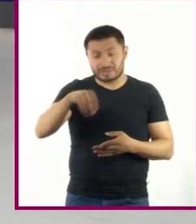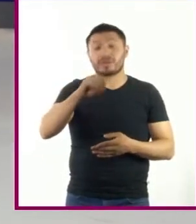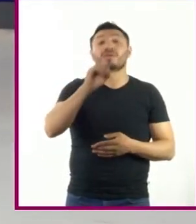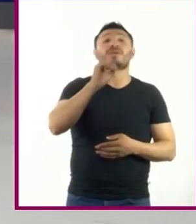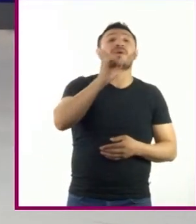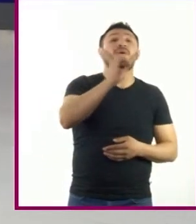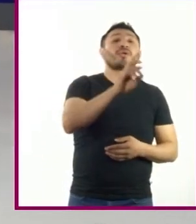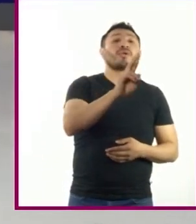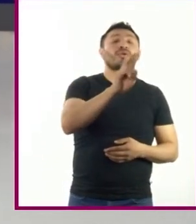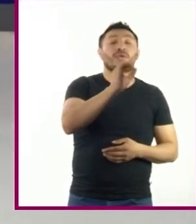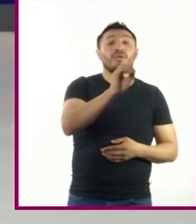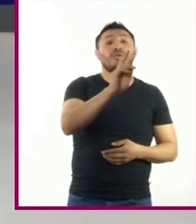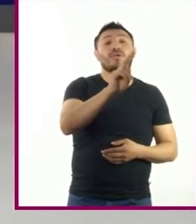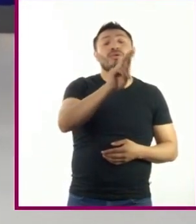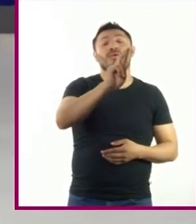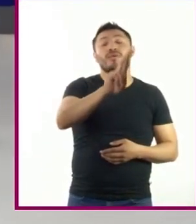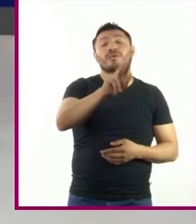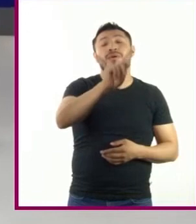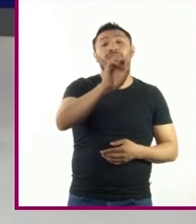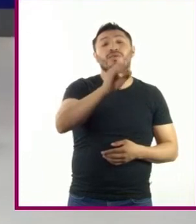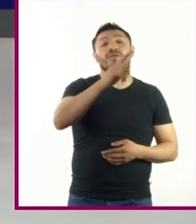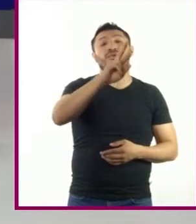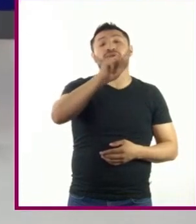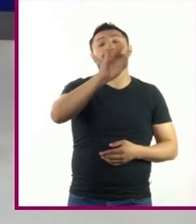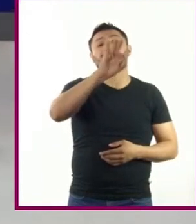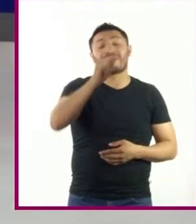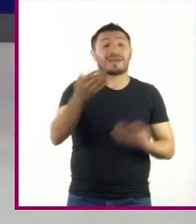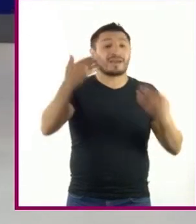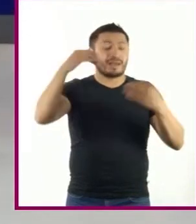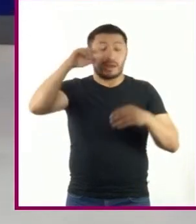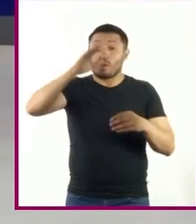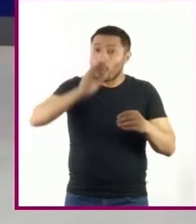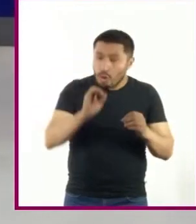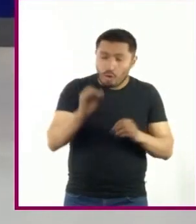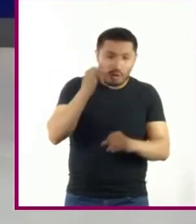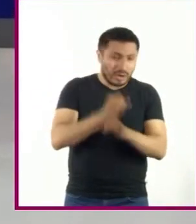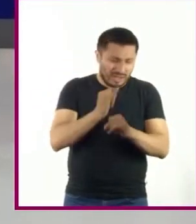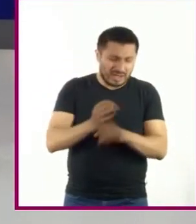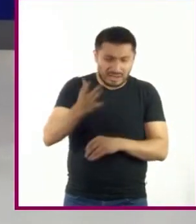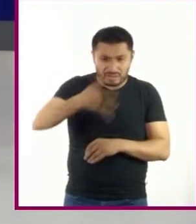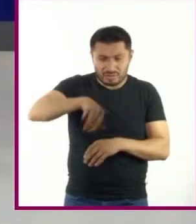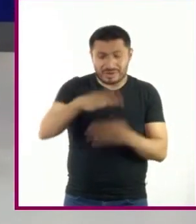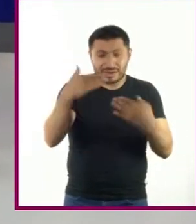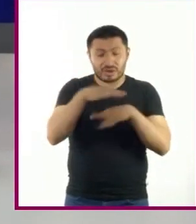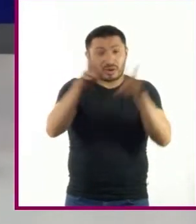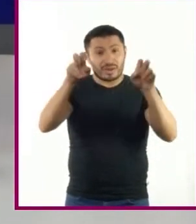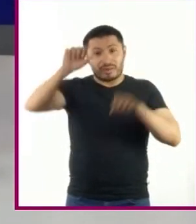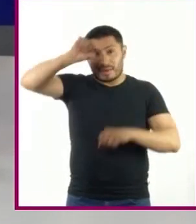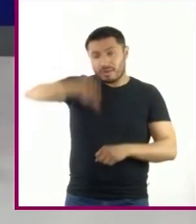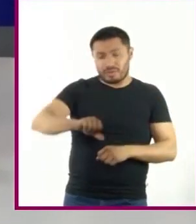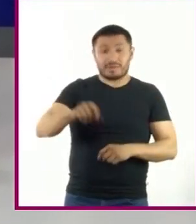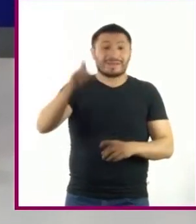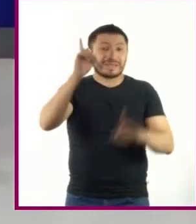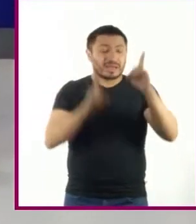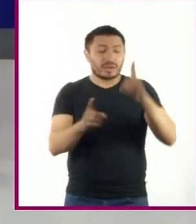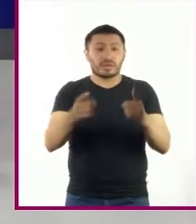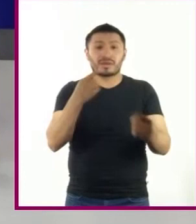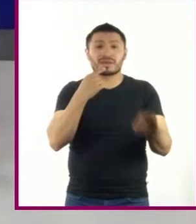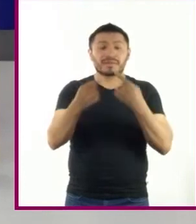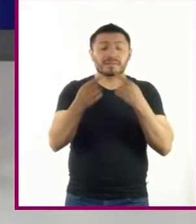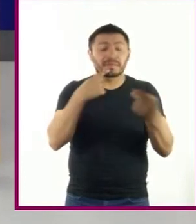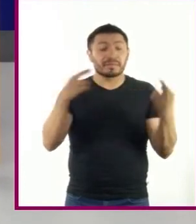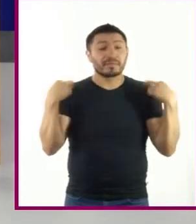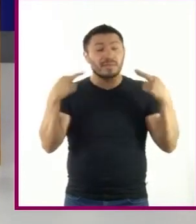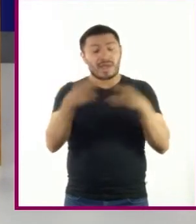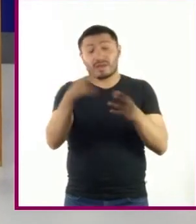confiables de Internet, lo relativo a este tema. Y si tienen dudas, coméntenlas con sus profesoras o profesores para que puedan